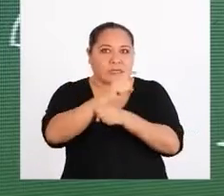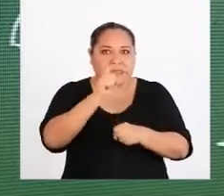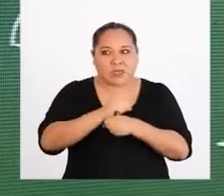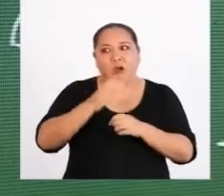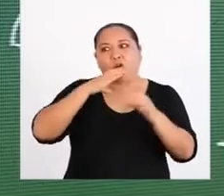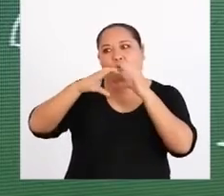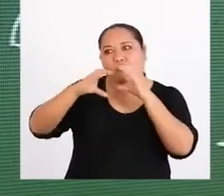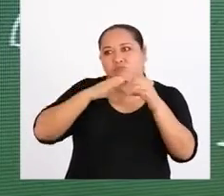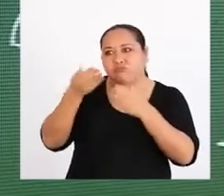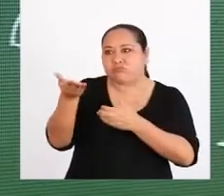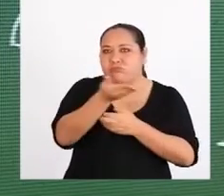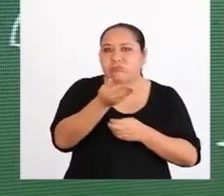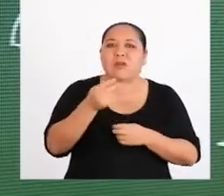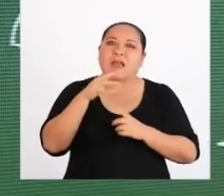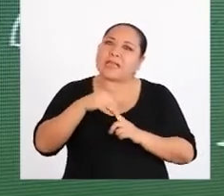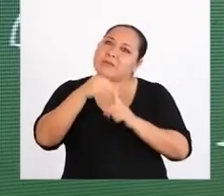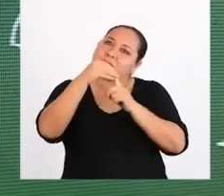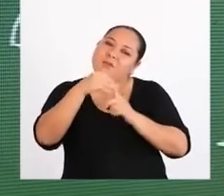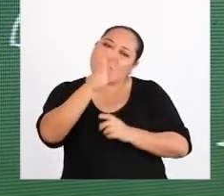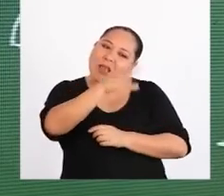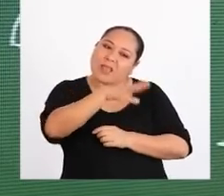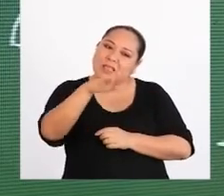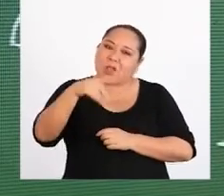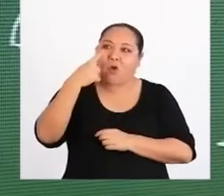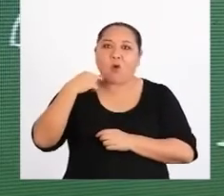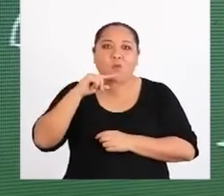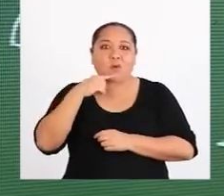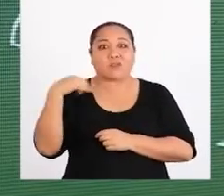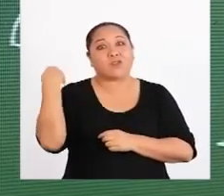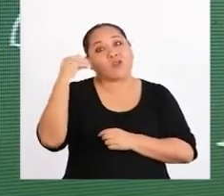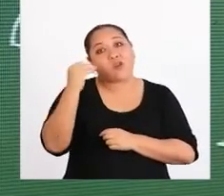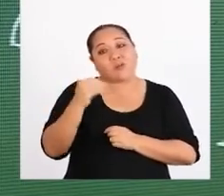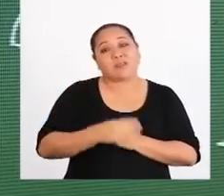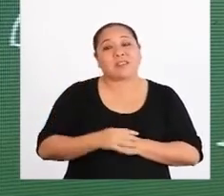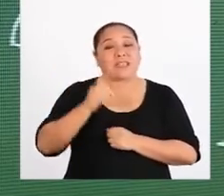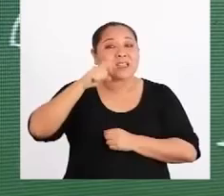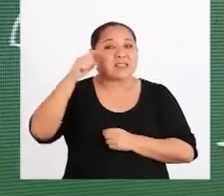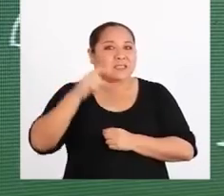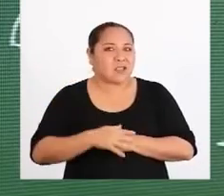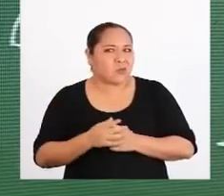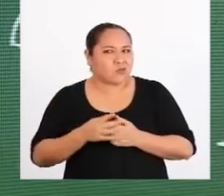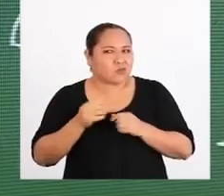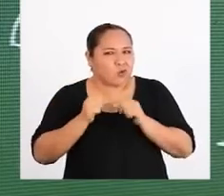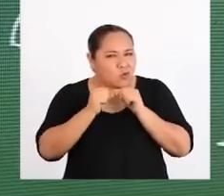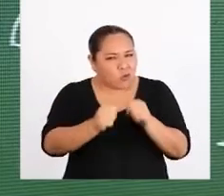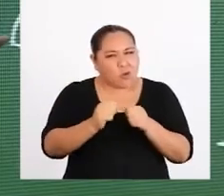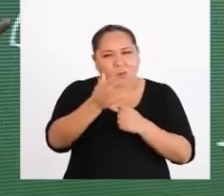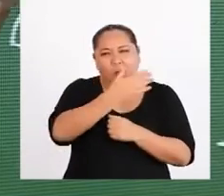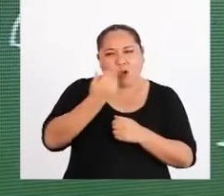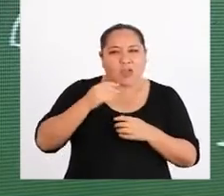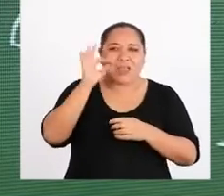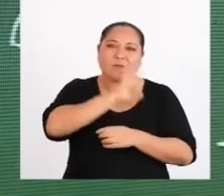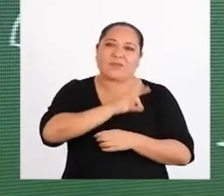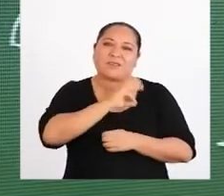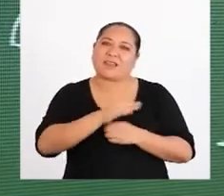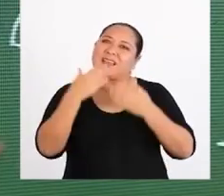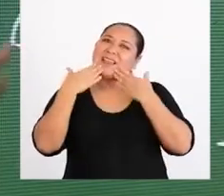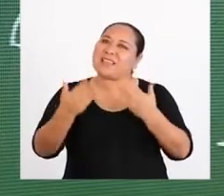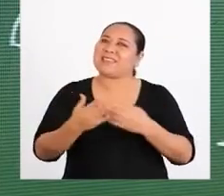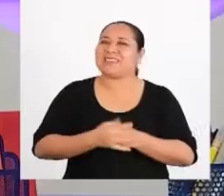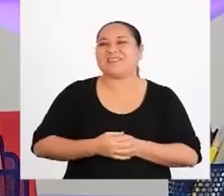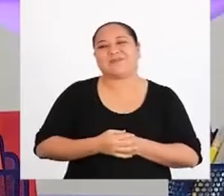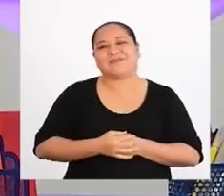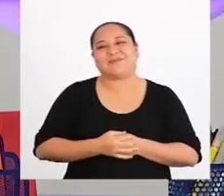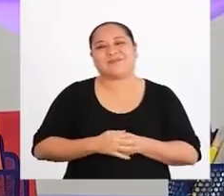y comunicacional, especial para niñas, niños y adolescentes, que debemos seguir mejorando y aprovechando.